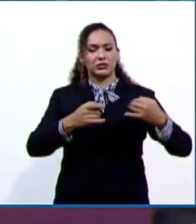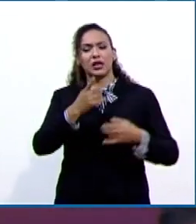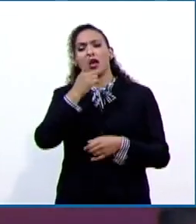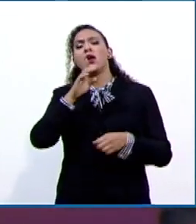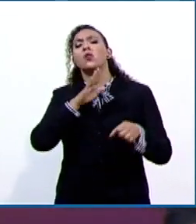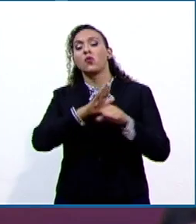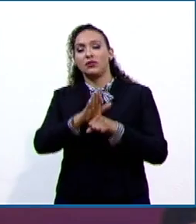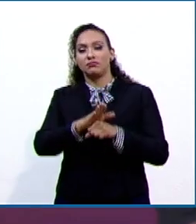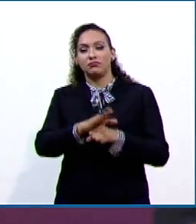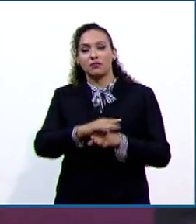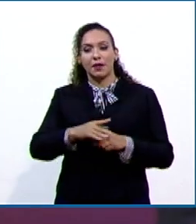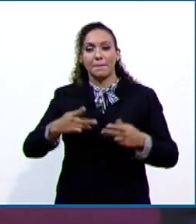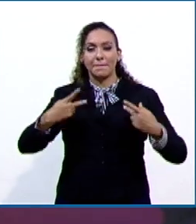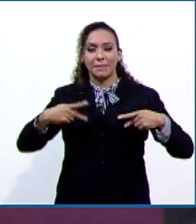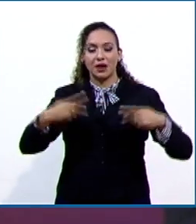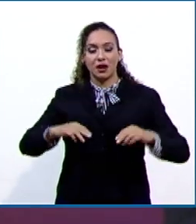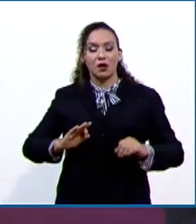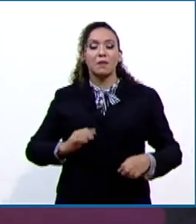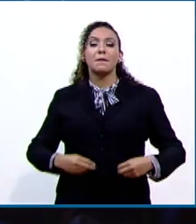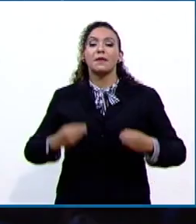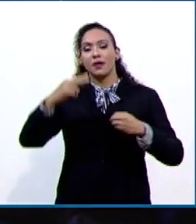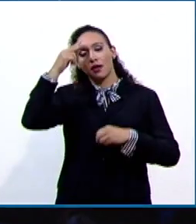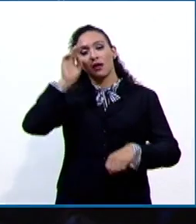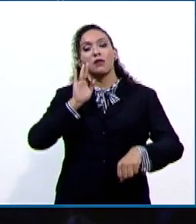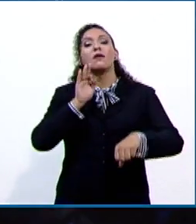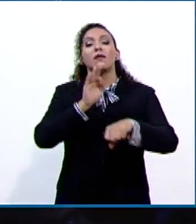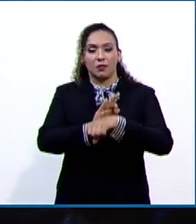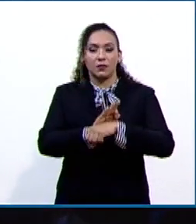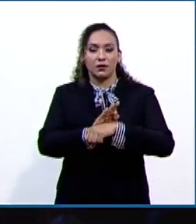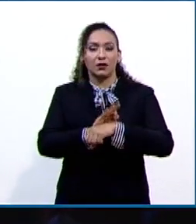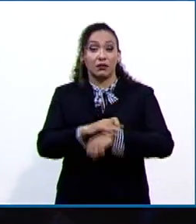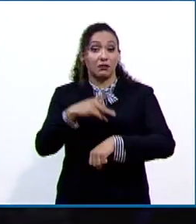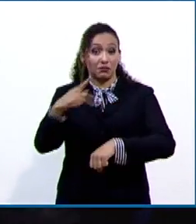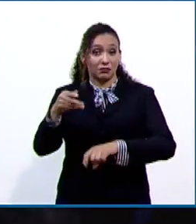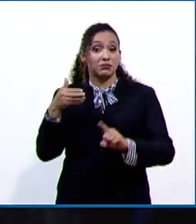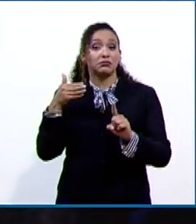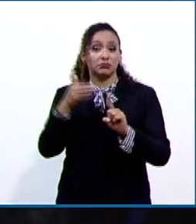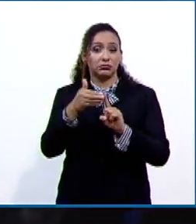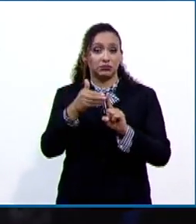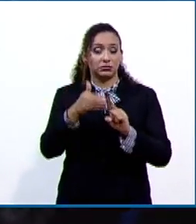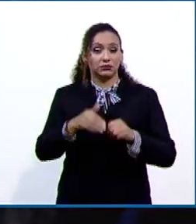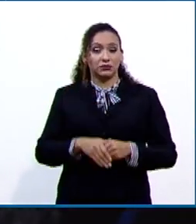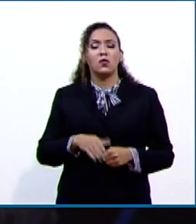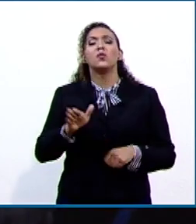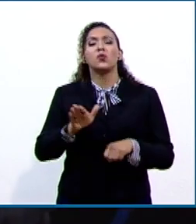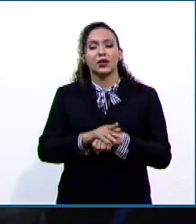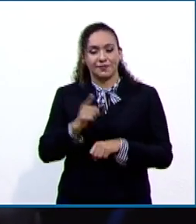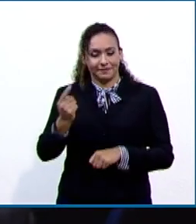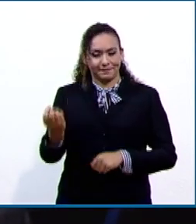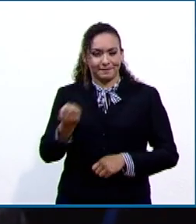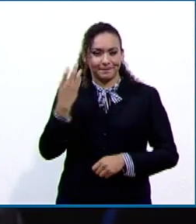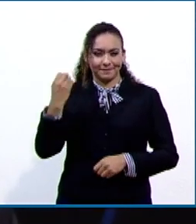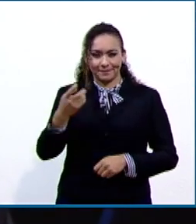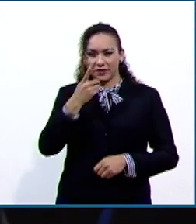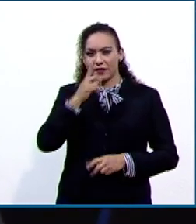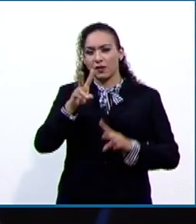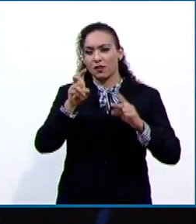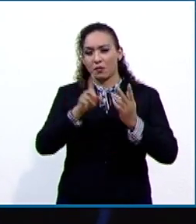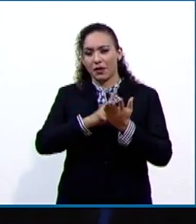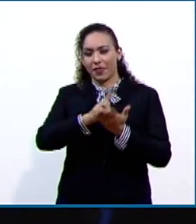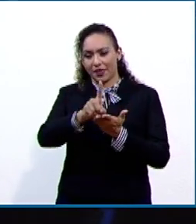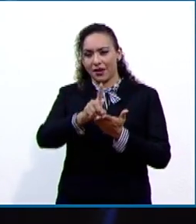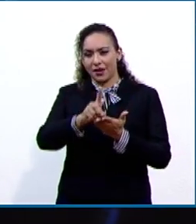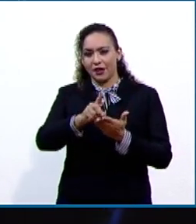la de proteger al pueblo frente a su gobierno. Al participar en el 16º Congreso Iberoamericano de Derecho